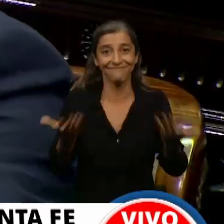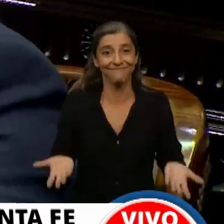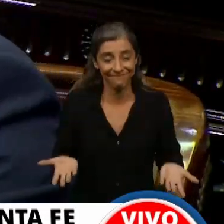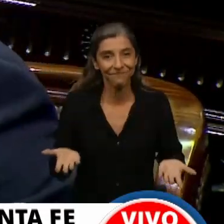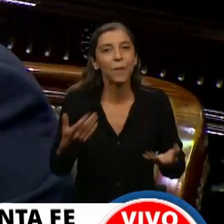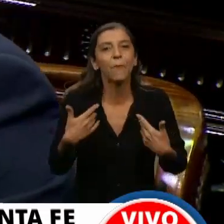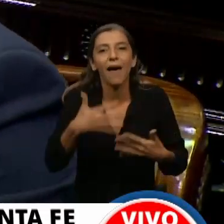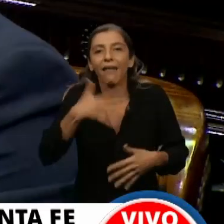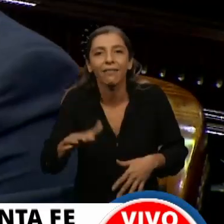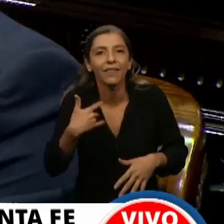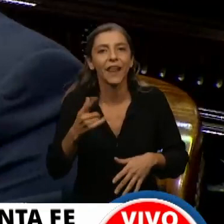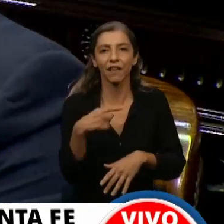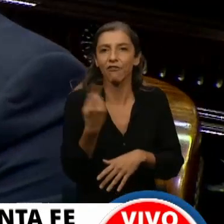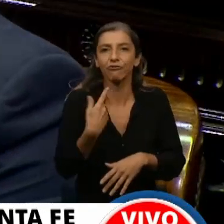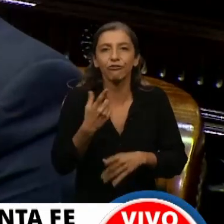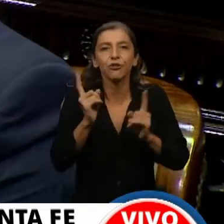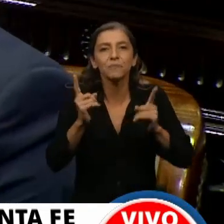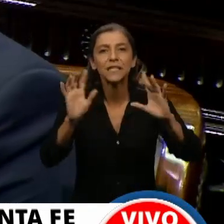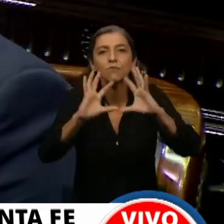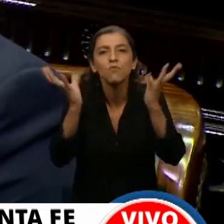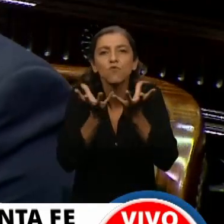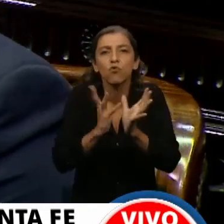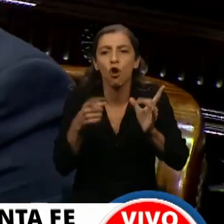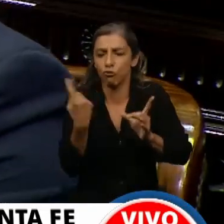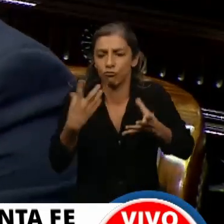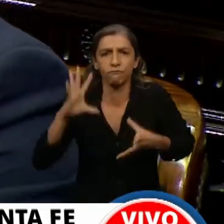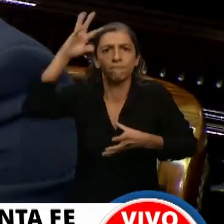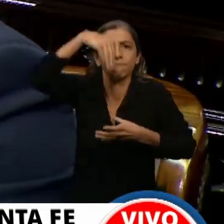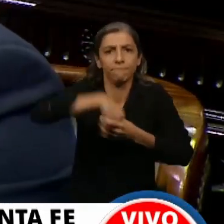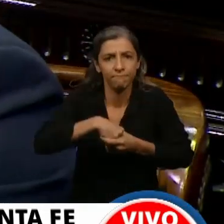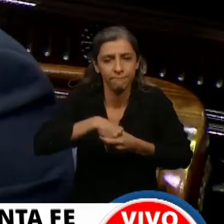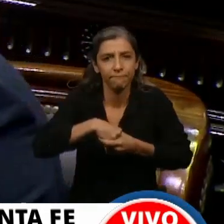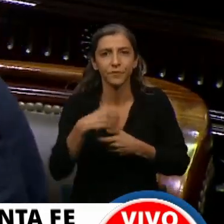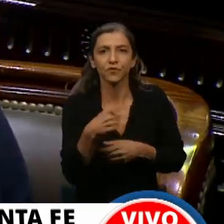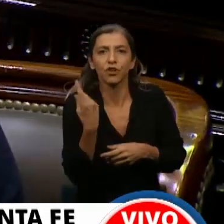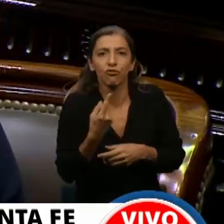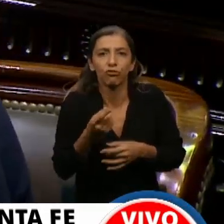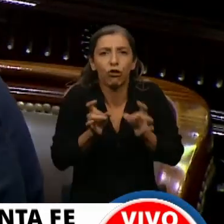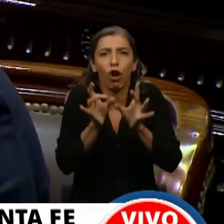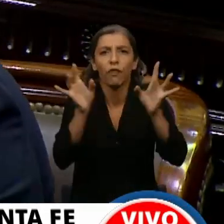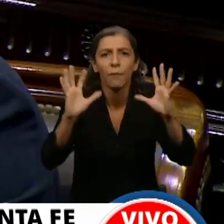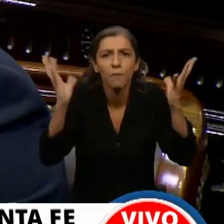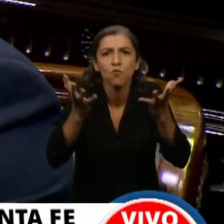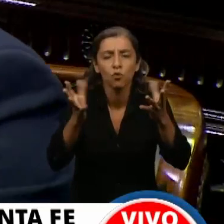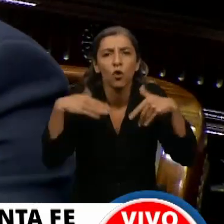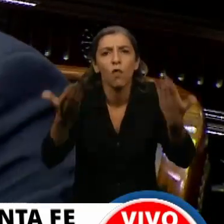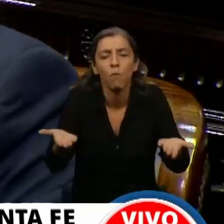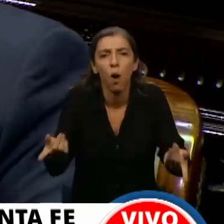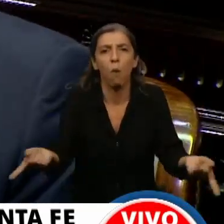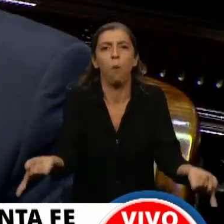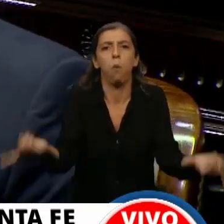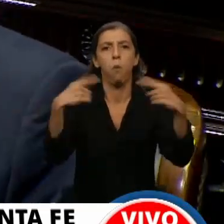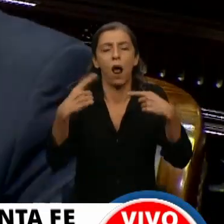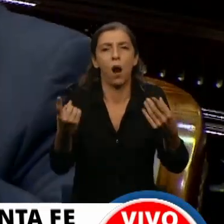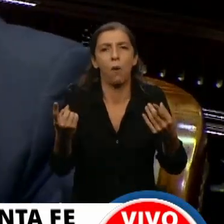una complejidad, donde la tierra nos está enfermando porque nosotros primero la enfermamos. Y que tenemos que cambiar. Por eso